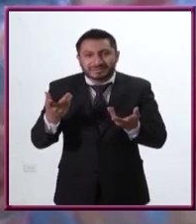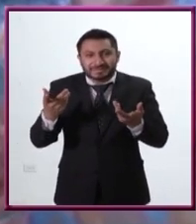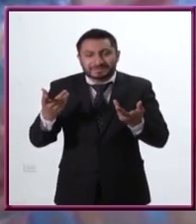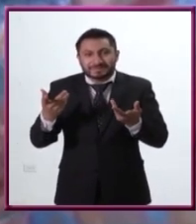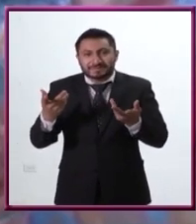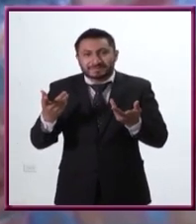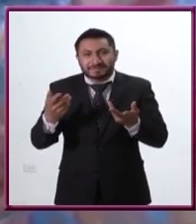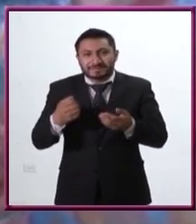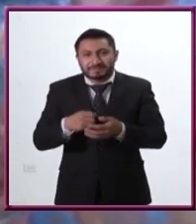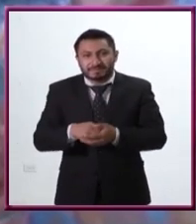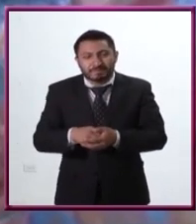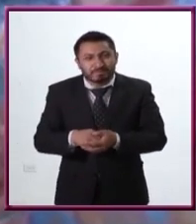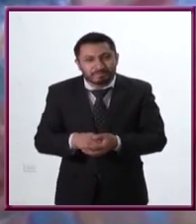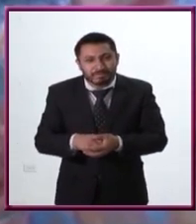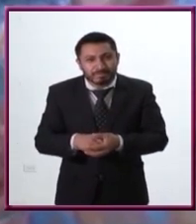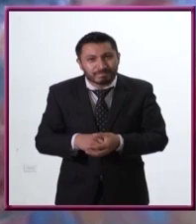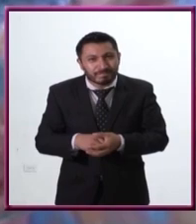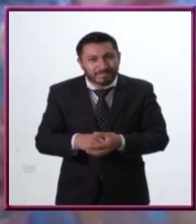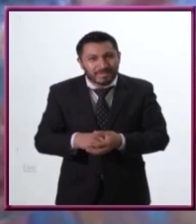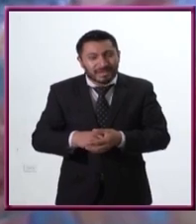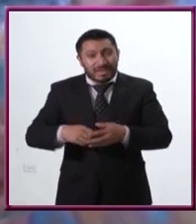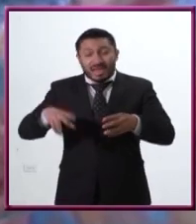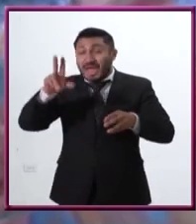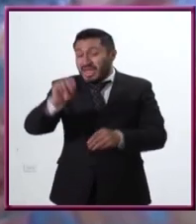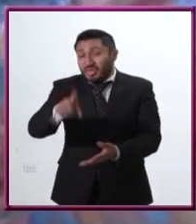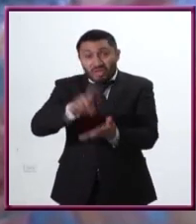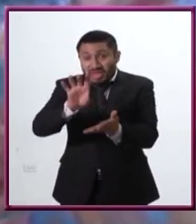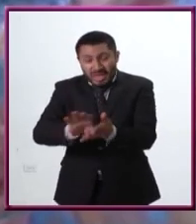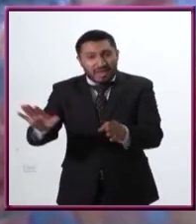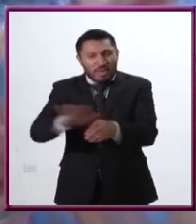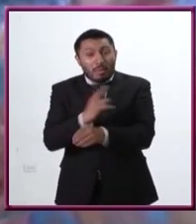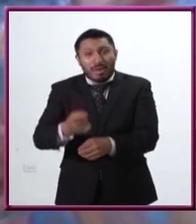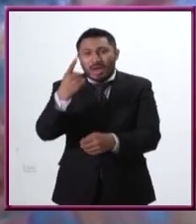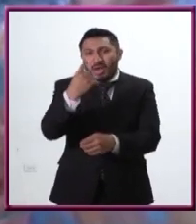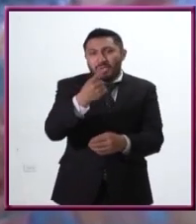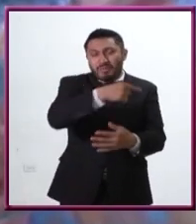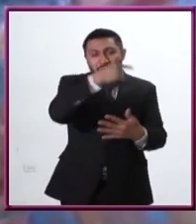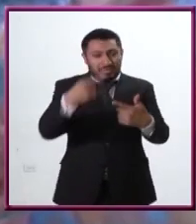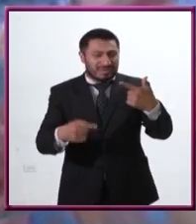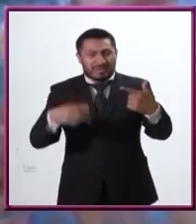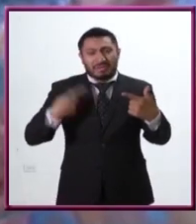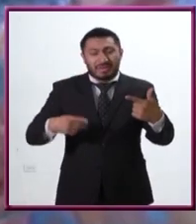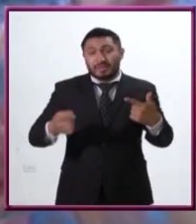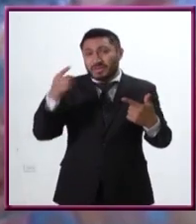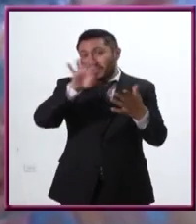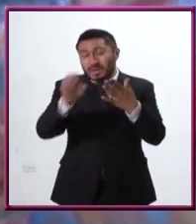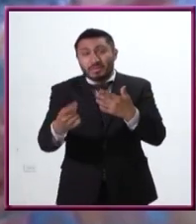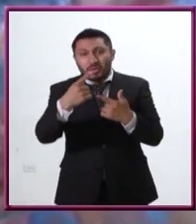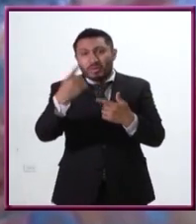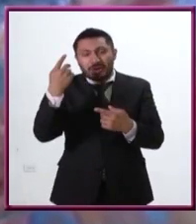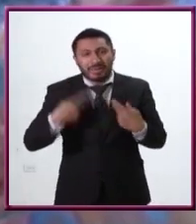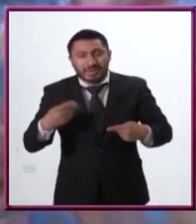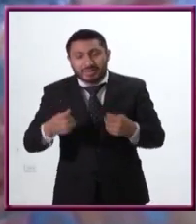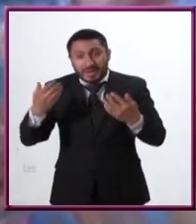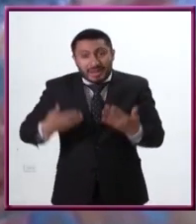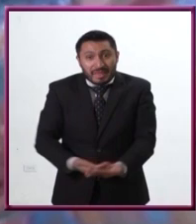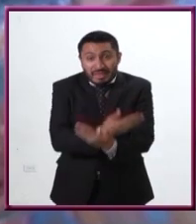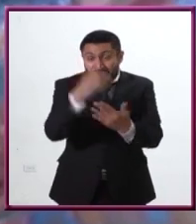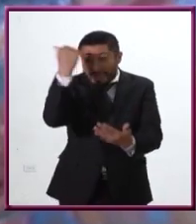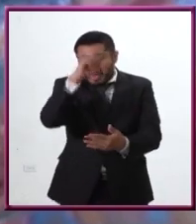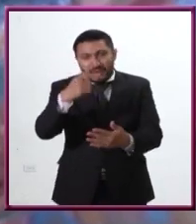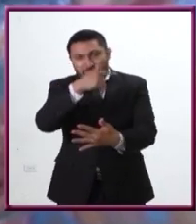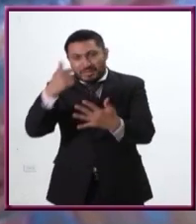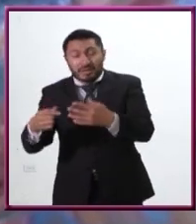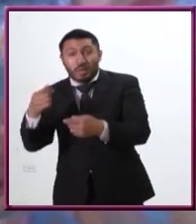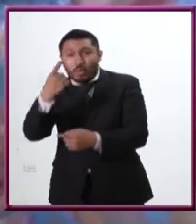que en el mundo, si 1 de cada 7 personas tiene una discapacidad, ¿por qué no 1 de cada 7 en tu gimnasio? ¿Por qué no 1 de cada 7 en tu salón de